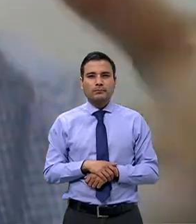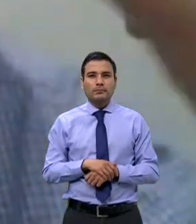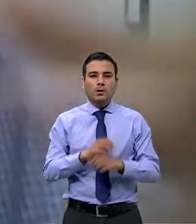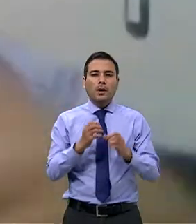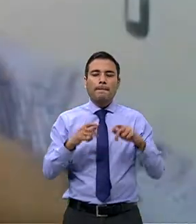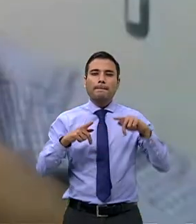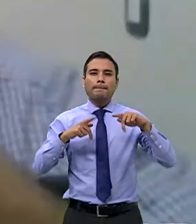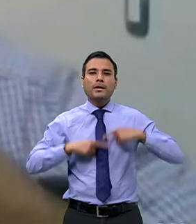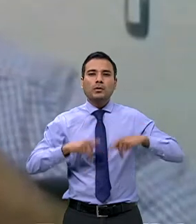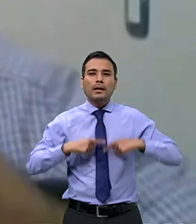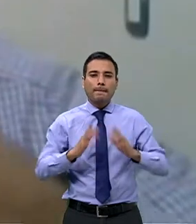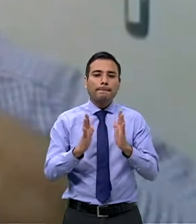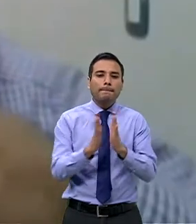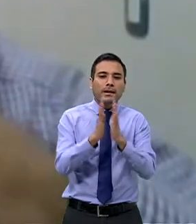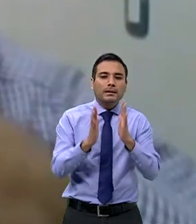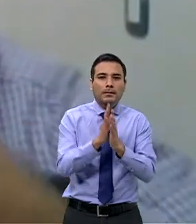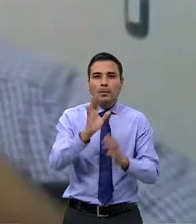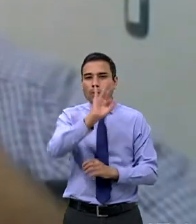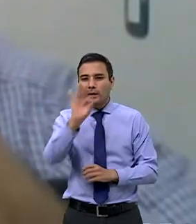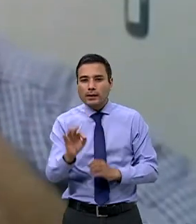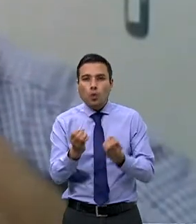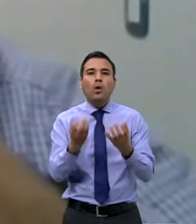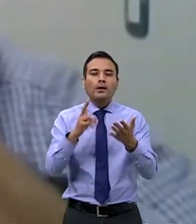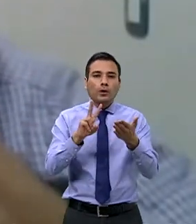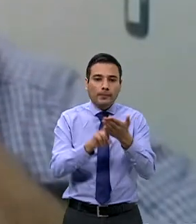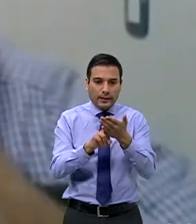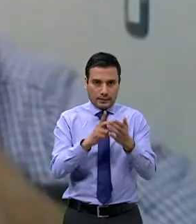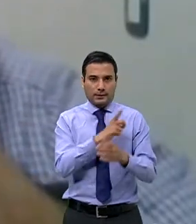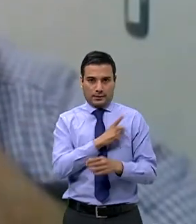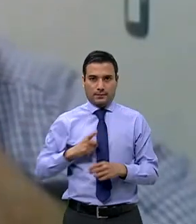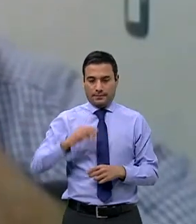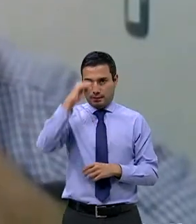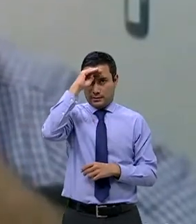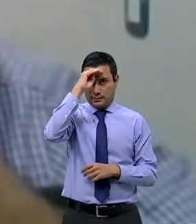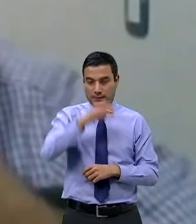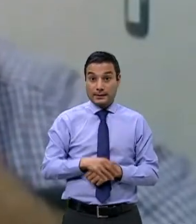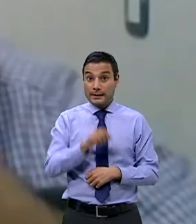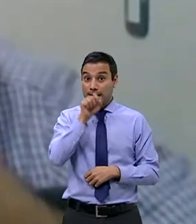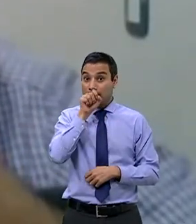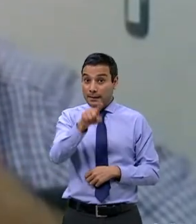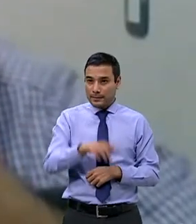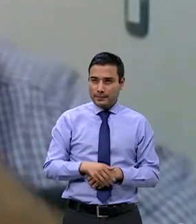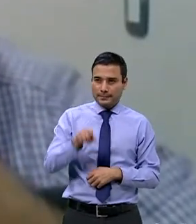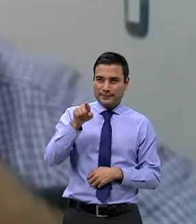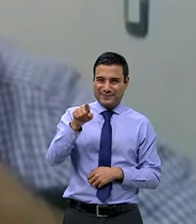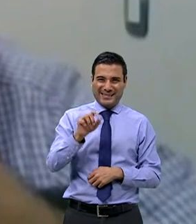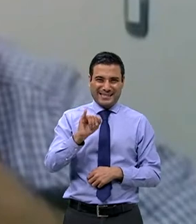tenemos también que rediseñar la participación del instituto nacional electoral en estos mecanismos